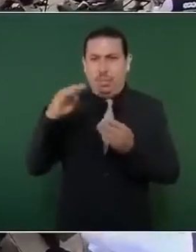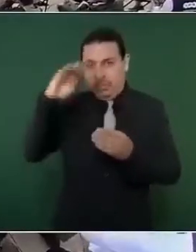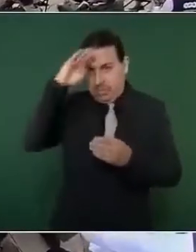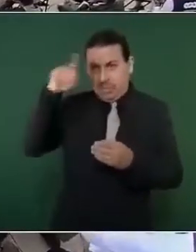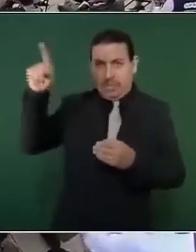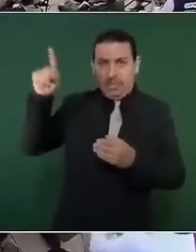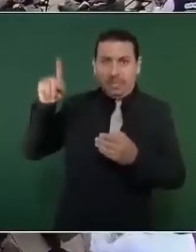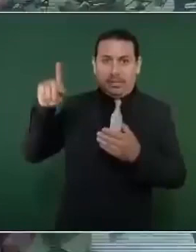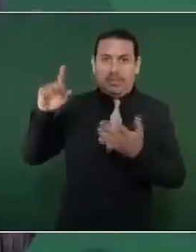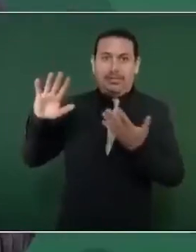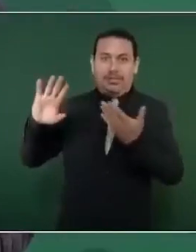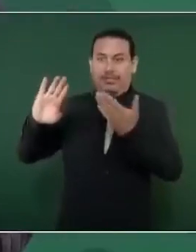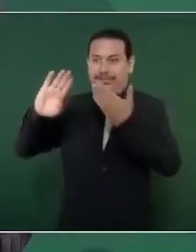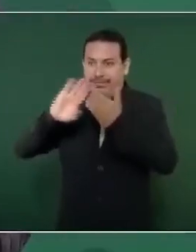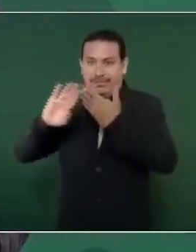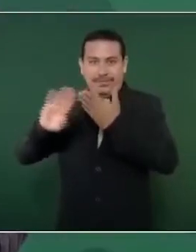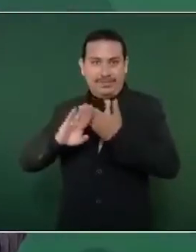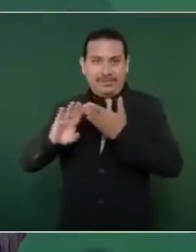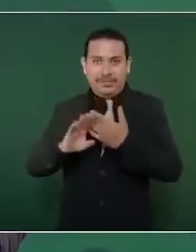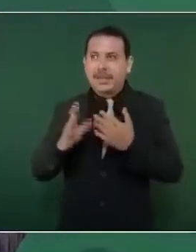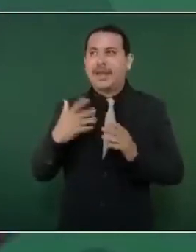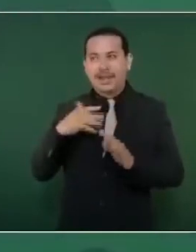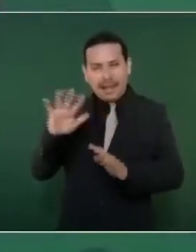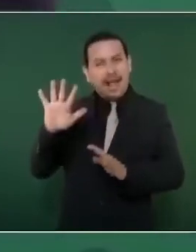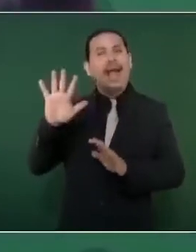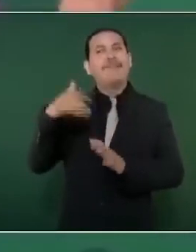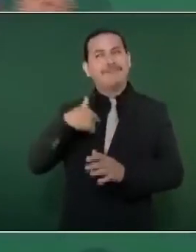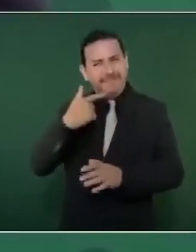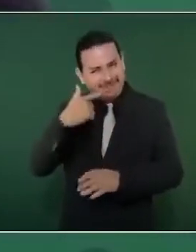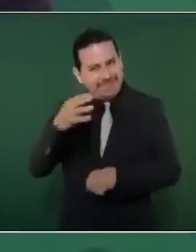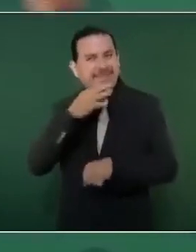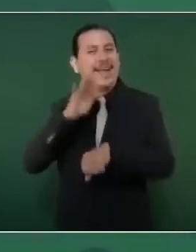en plan de amigos, ¿eh? O sea,